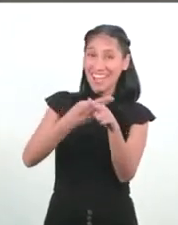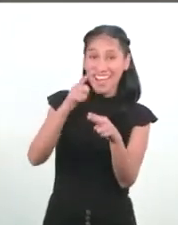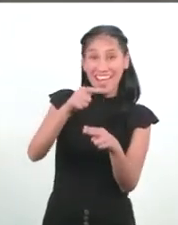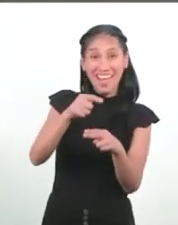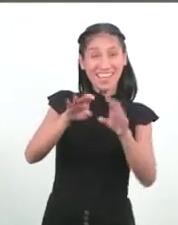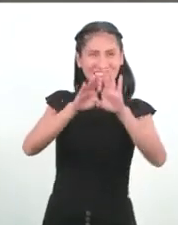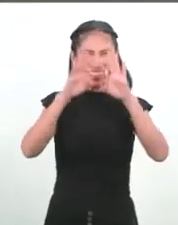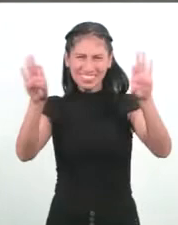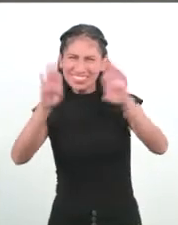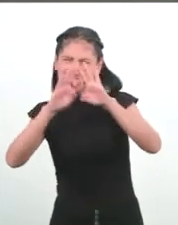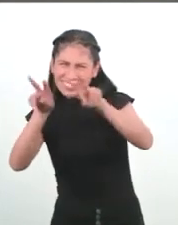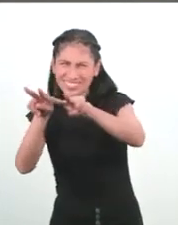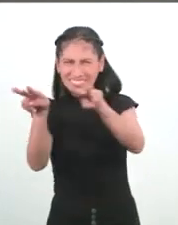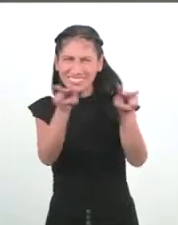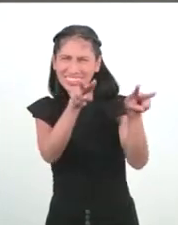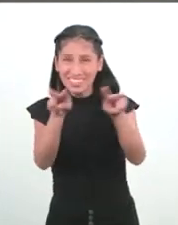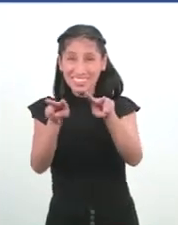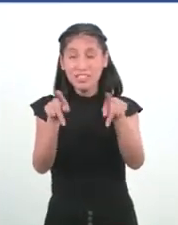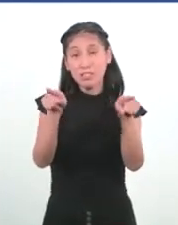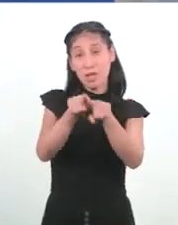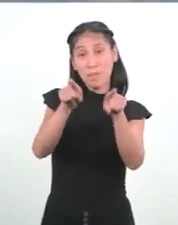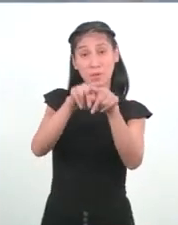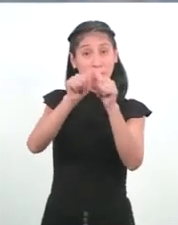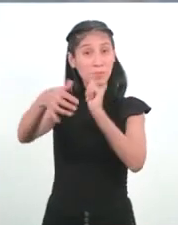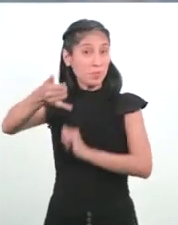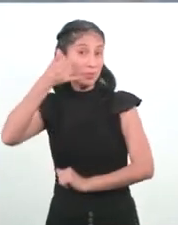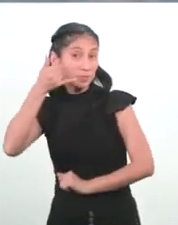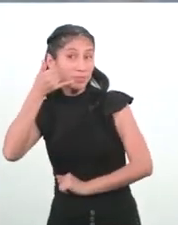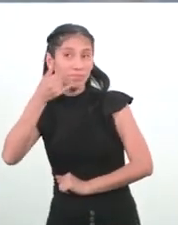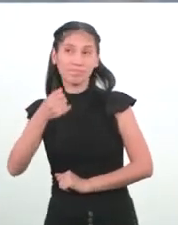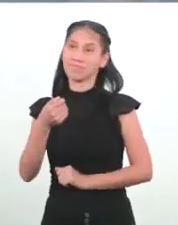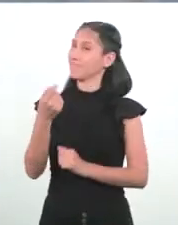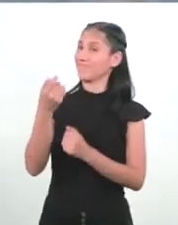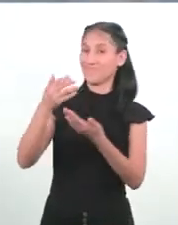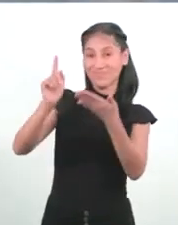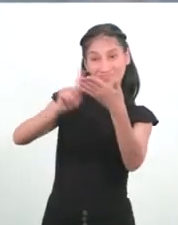redes sociales y contactarme por un número de teléfono.